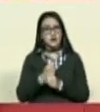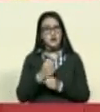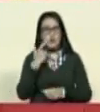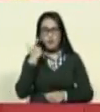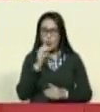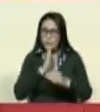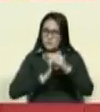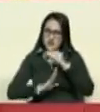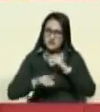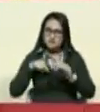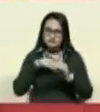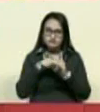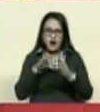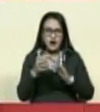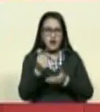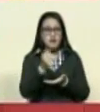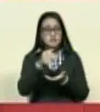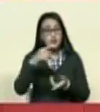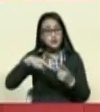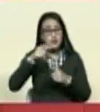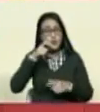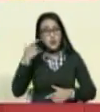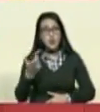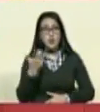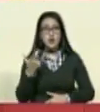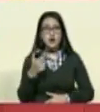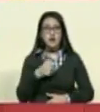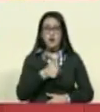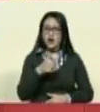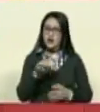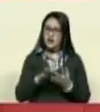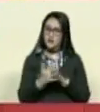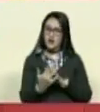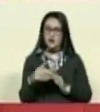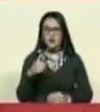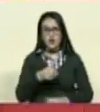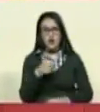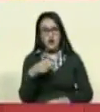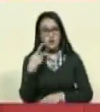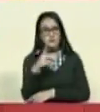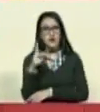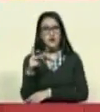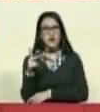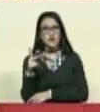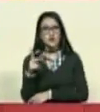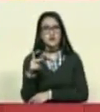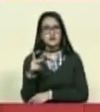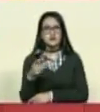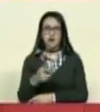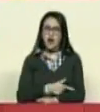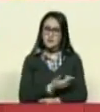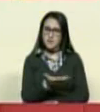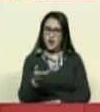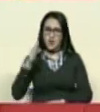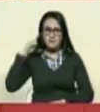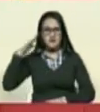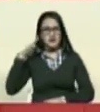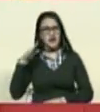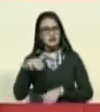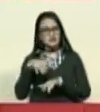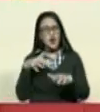busca al humilde en el CLAC, búscalo en cada barrio, en cada parroquia, hermanos militares,